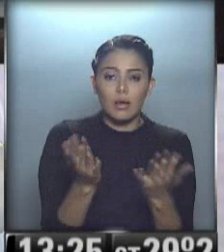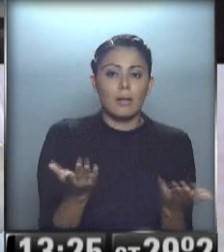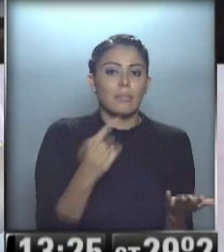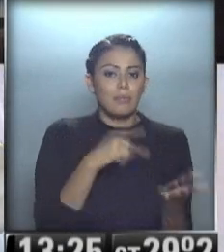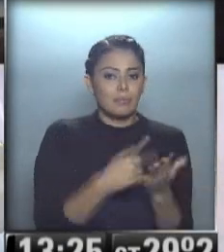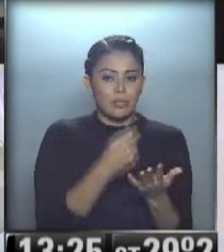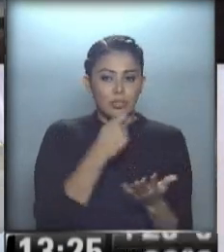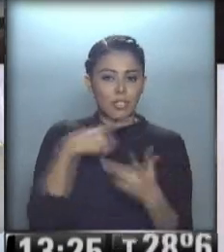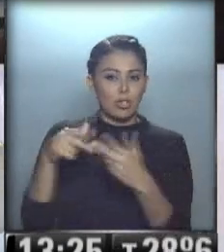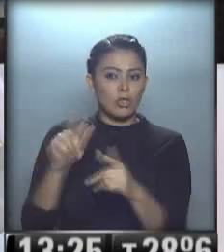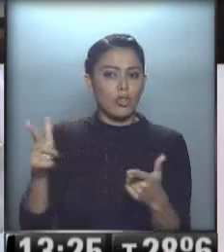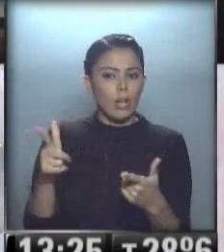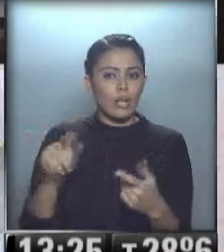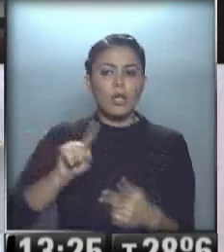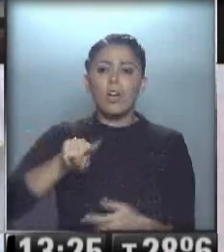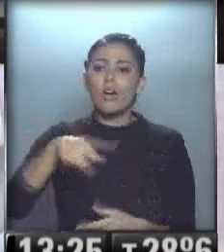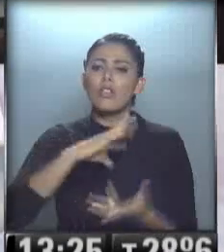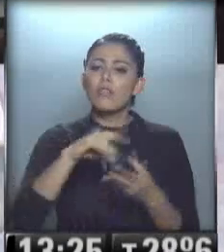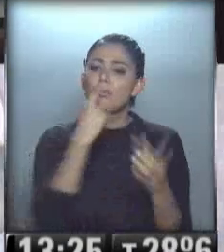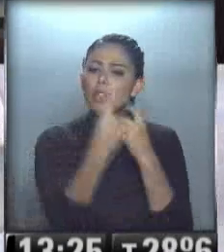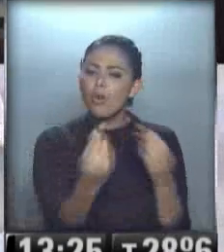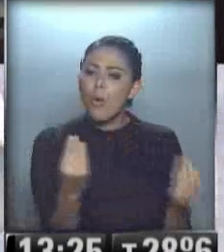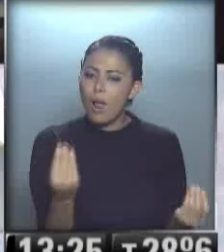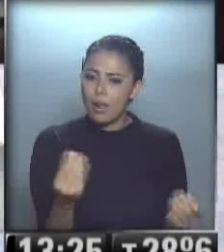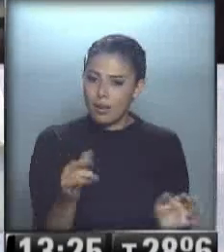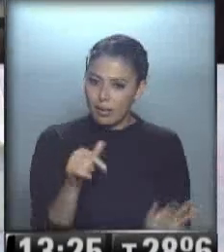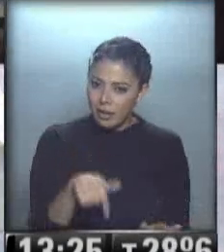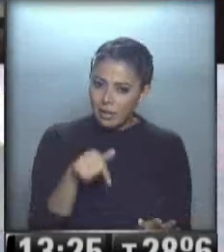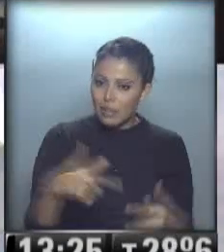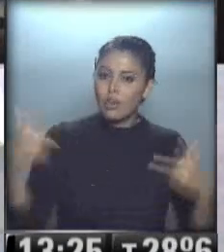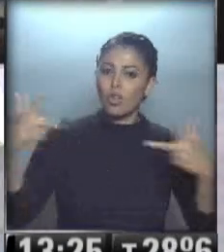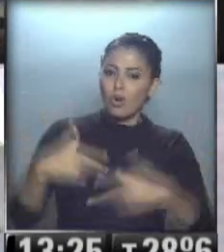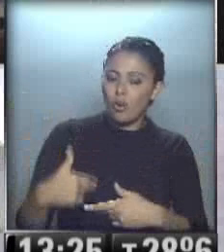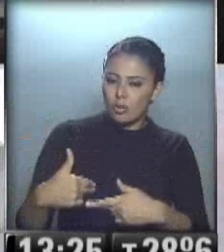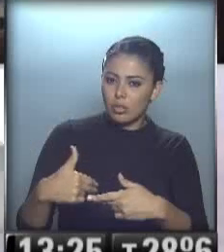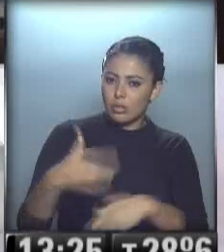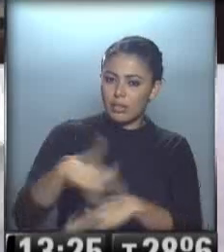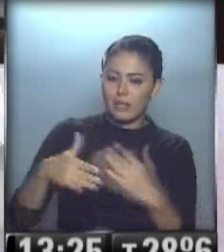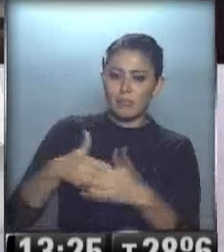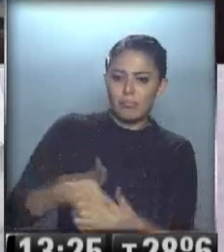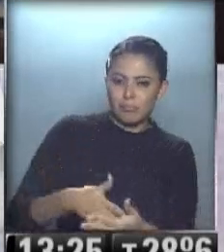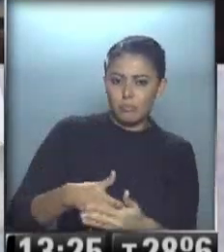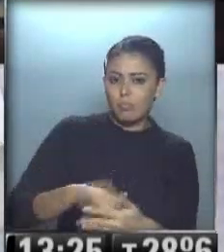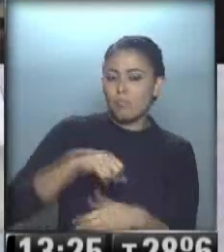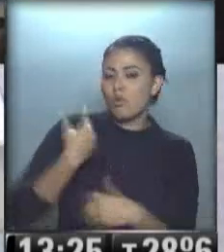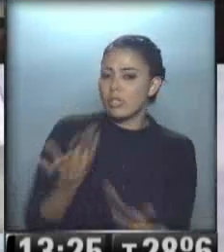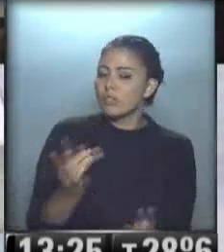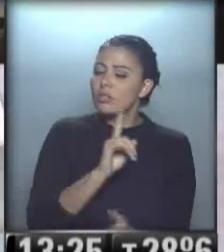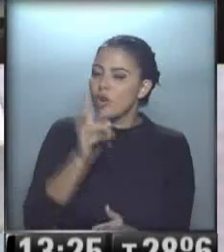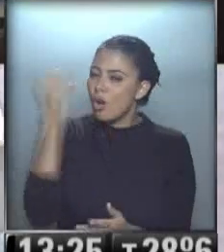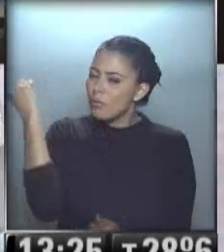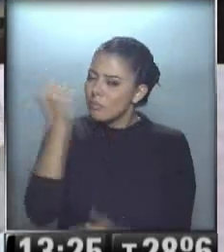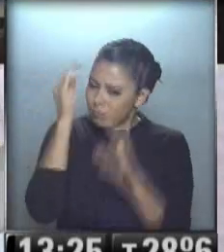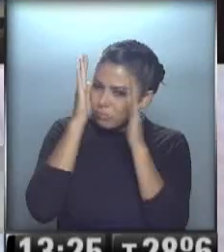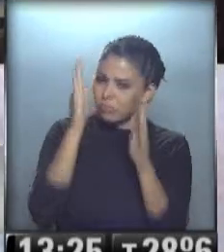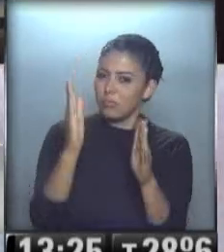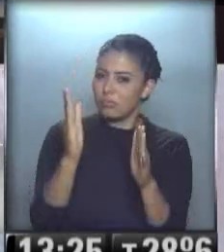cortes La pregunta es cuál es la alternativa acá el corte no es un corte por sí mismo en abstracto el objetivo